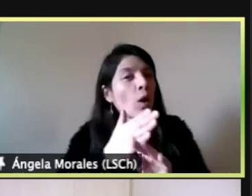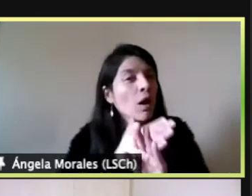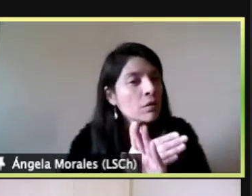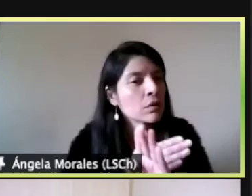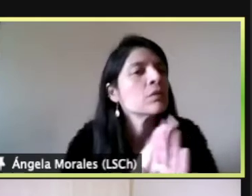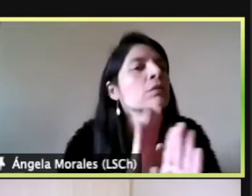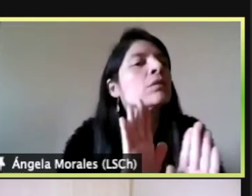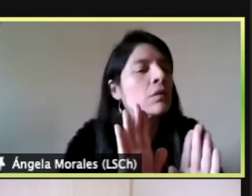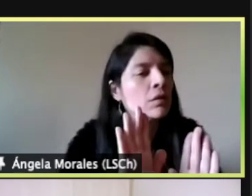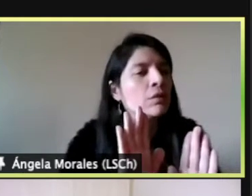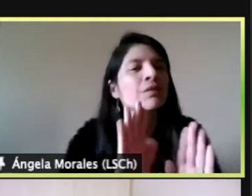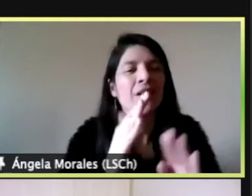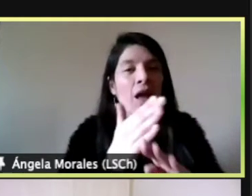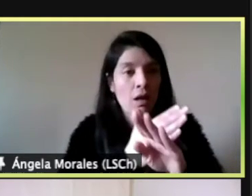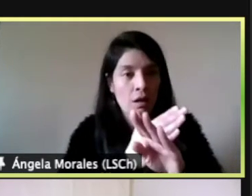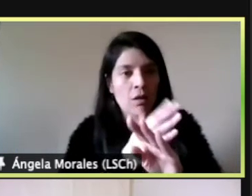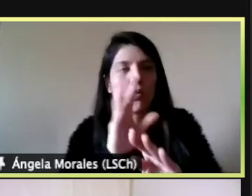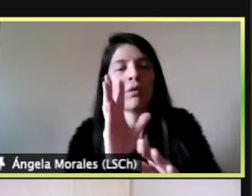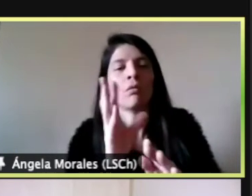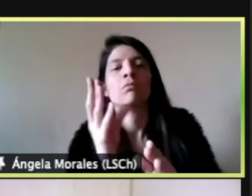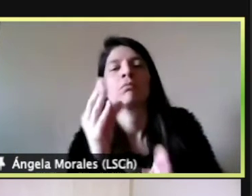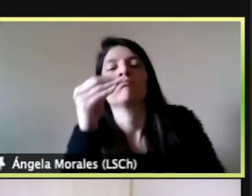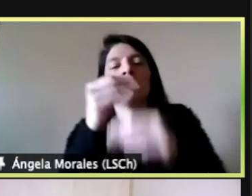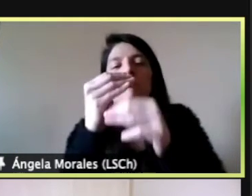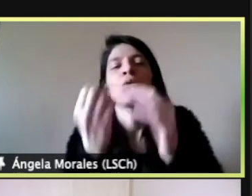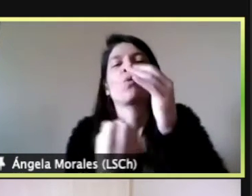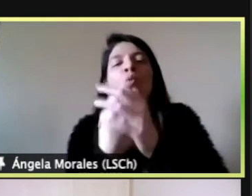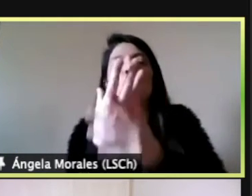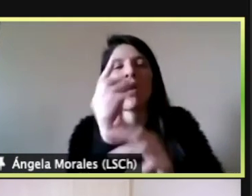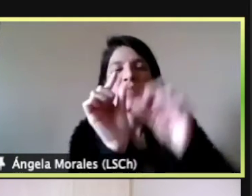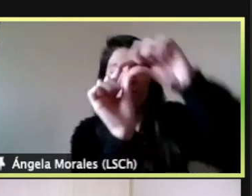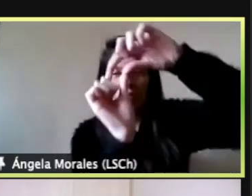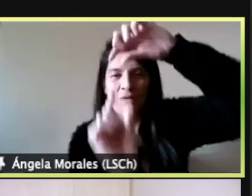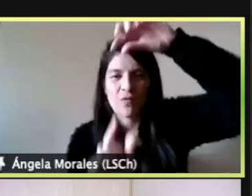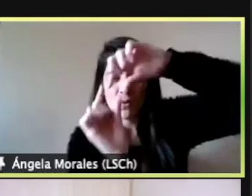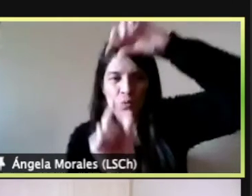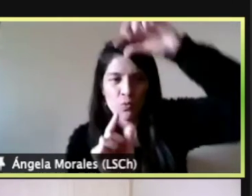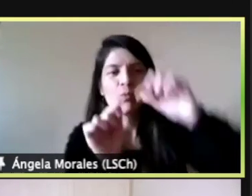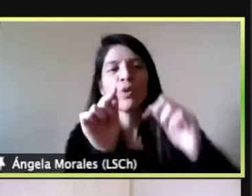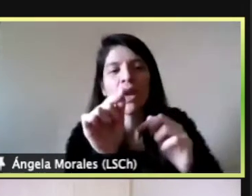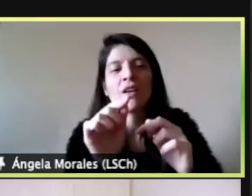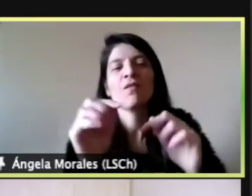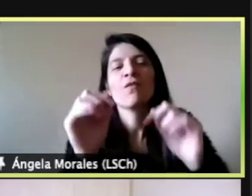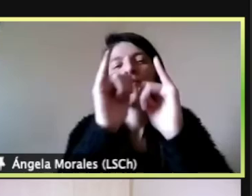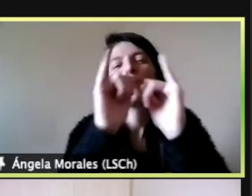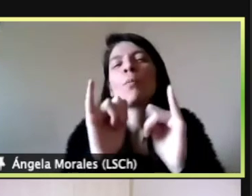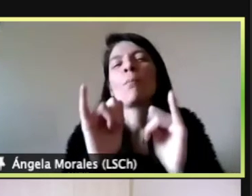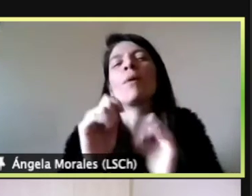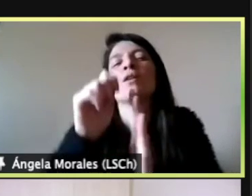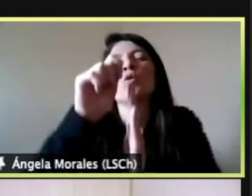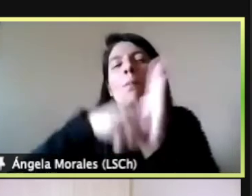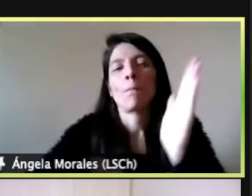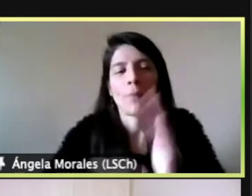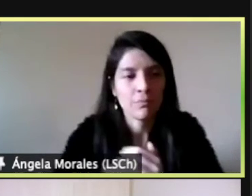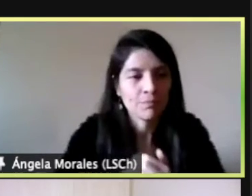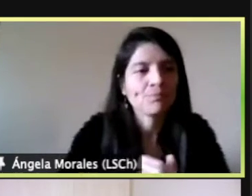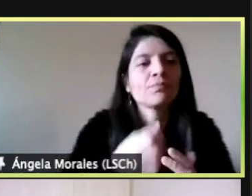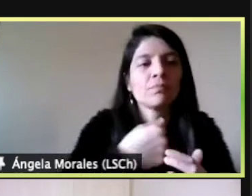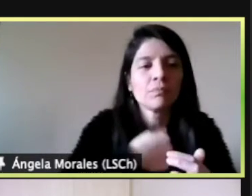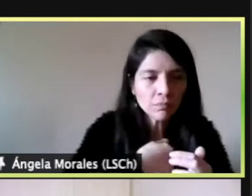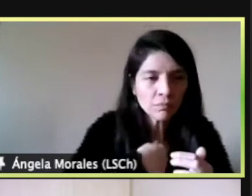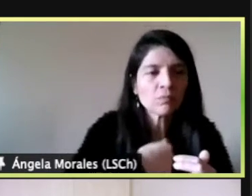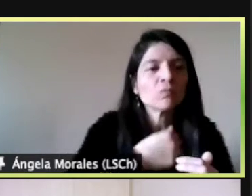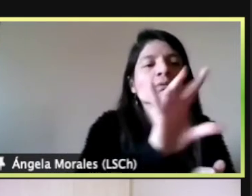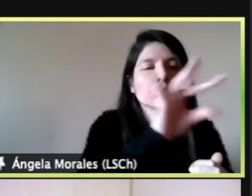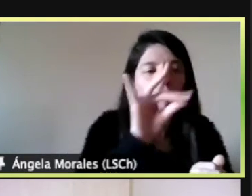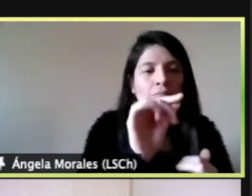antes, porque en esta columna va a estar el formato del mes. Voy a seleccionar nuevamente solamente esta columna